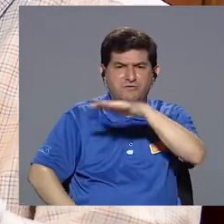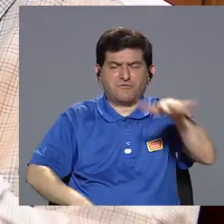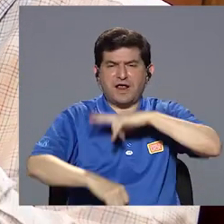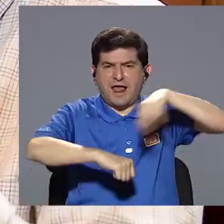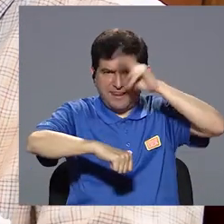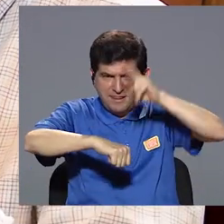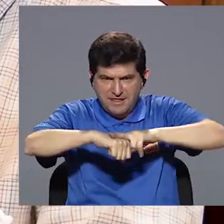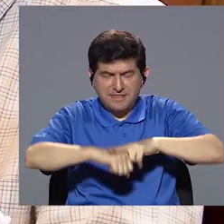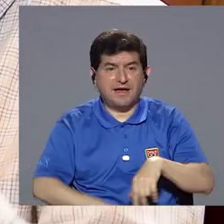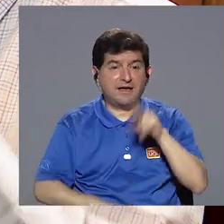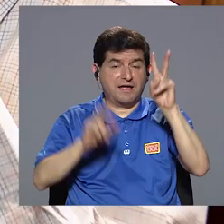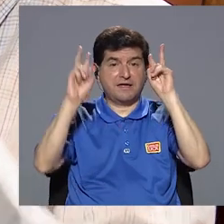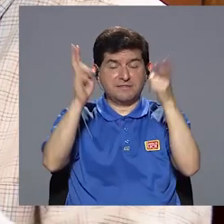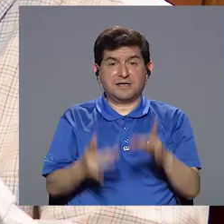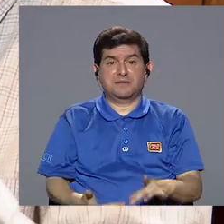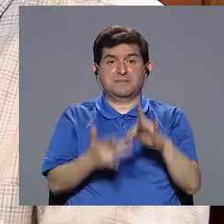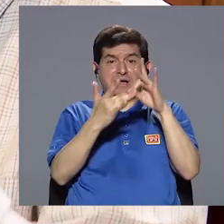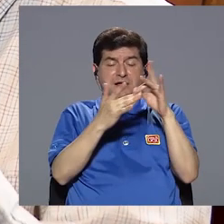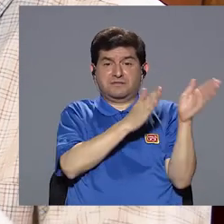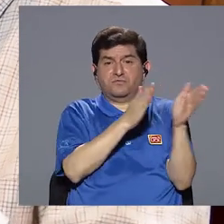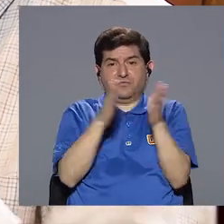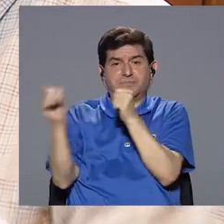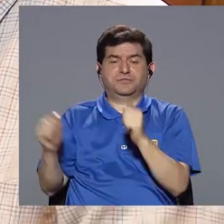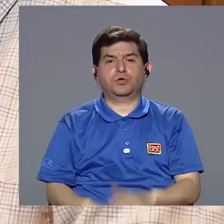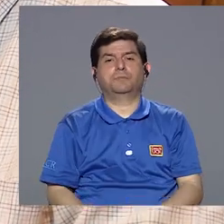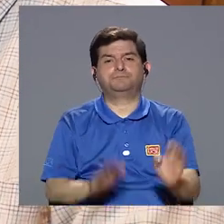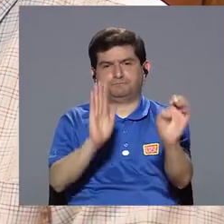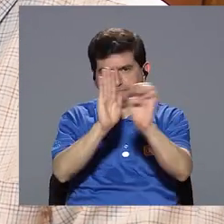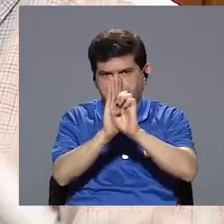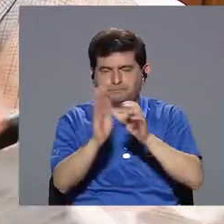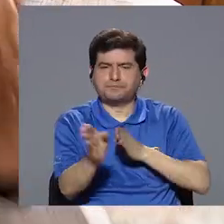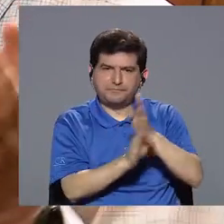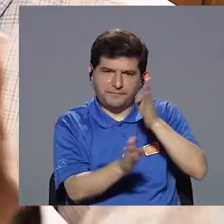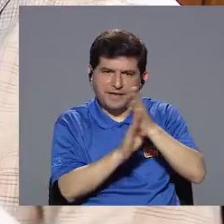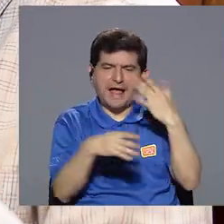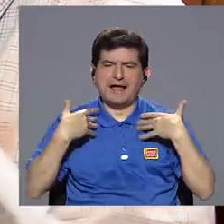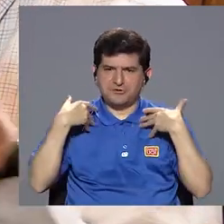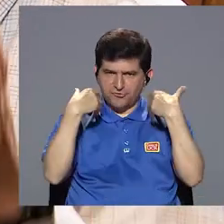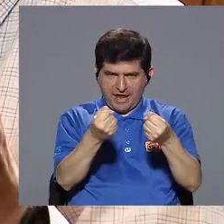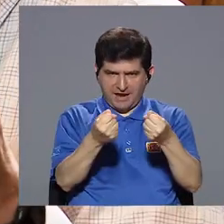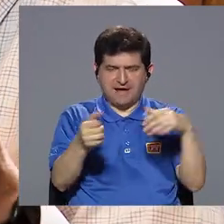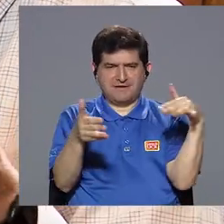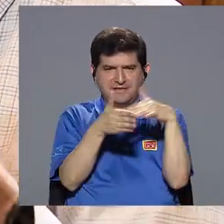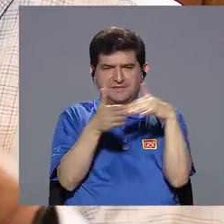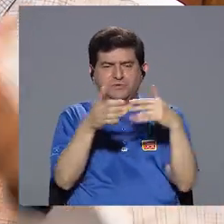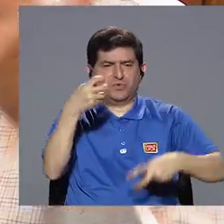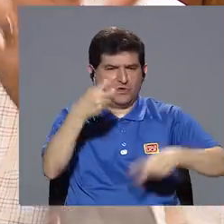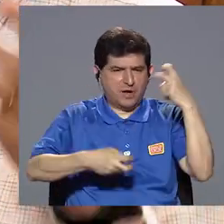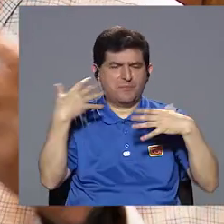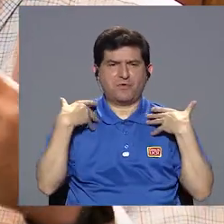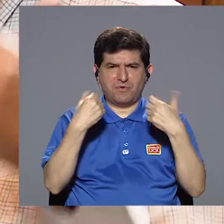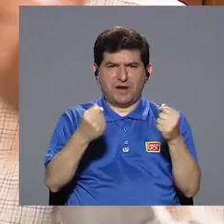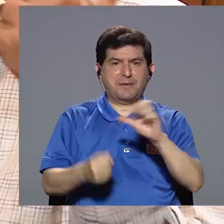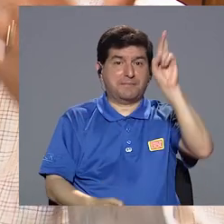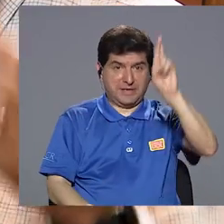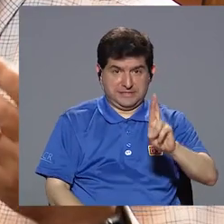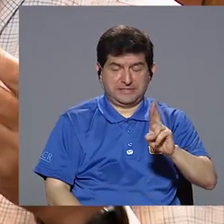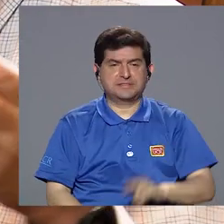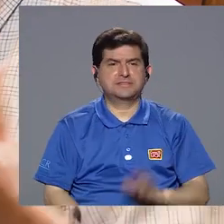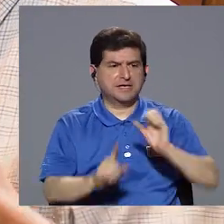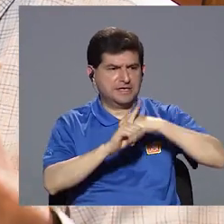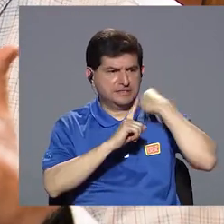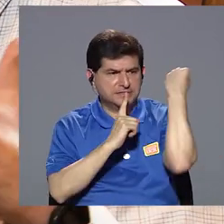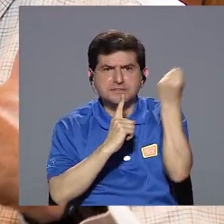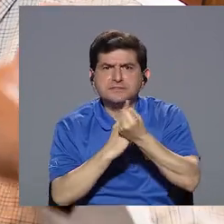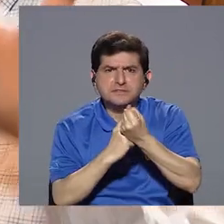de la realidad nacional en esos temas particulares de su formación por ejemplo en una carrera de la salud que se estudió en los problemas de salud de